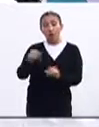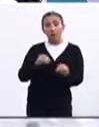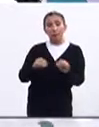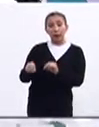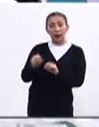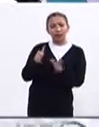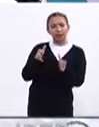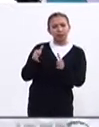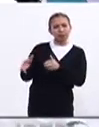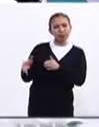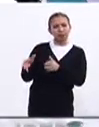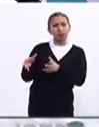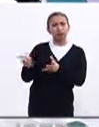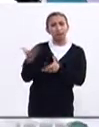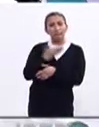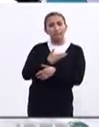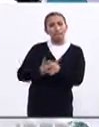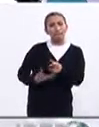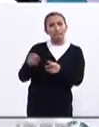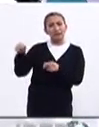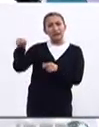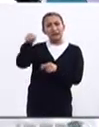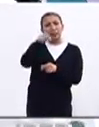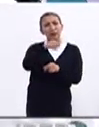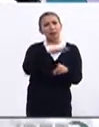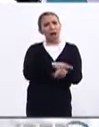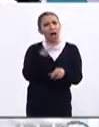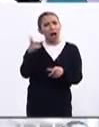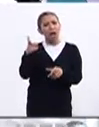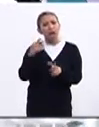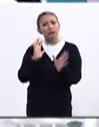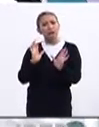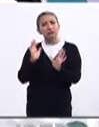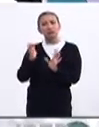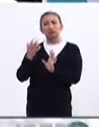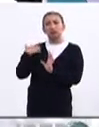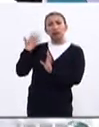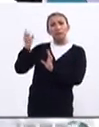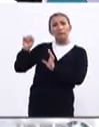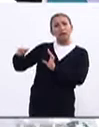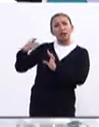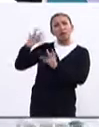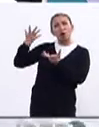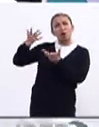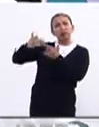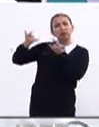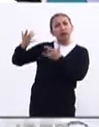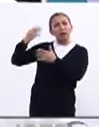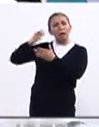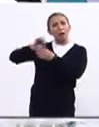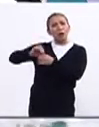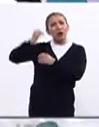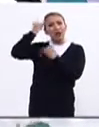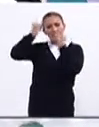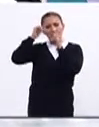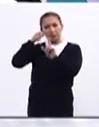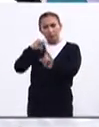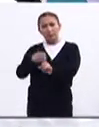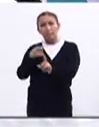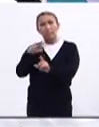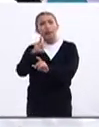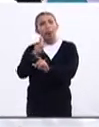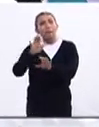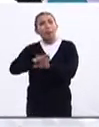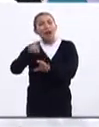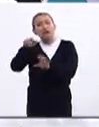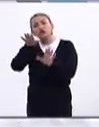pendular, ¿no? Presidencias más conservadoras. No lo digo con referencia a una posición ideológica específicamente,